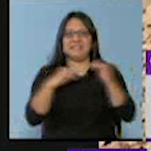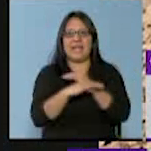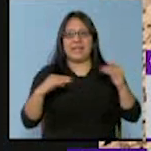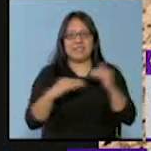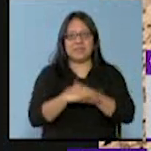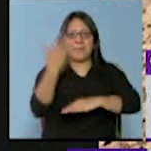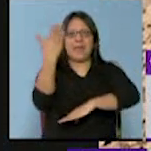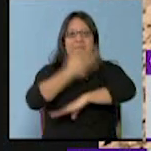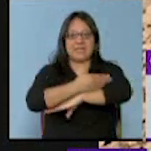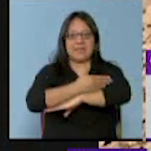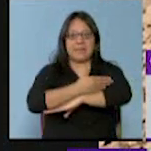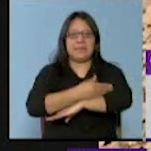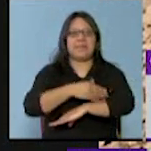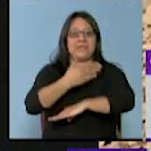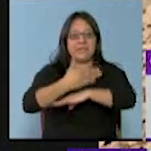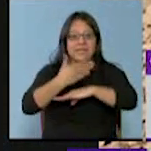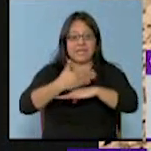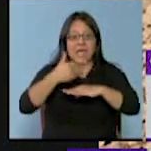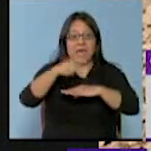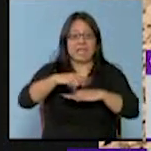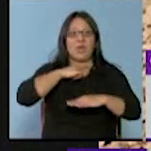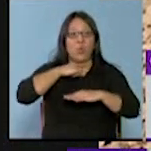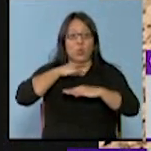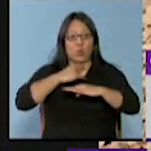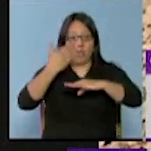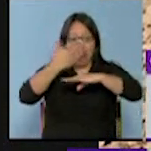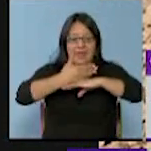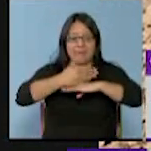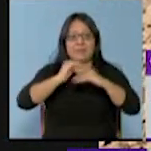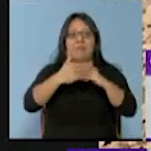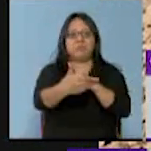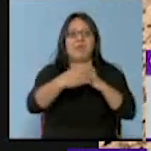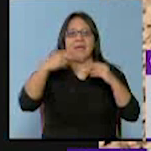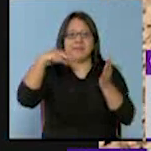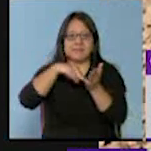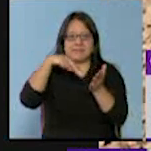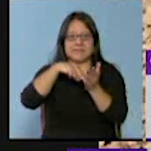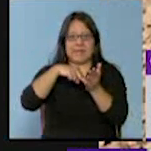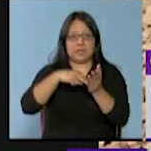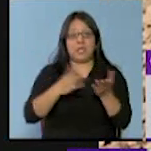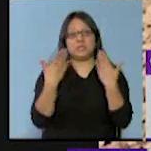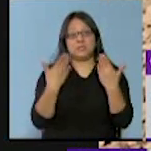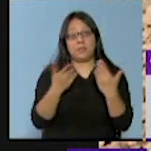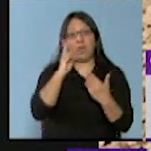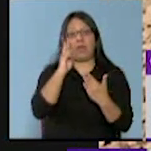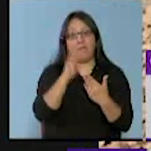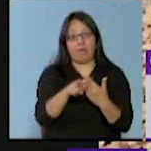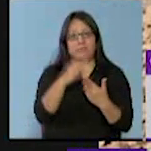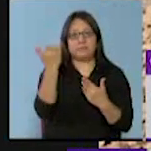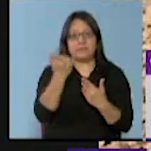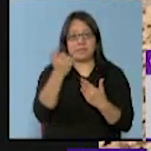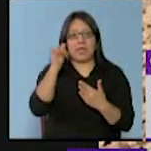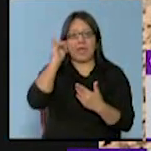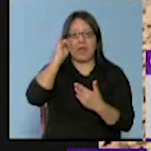límite prácticamente entre la provincia de Jujuy y la vecina provincia de Salta. Vamos a observar imágenes aéreas que realmente